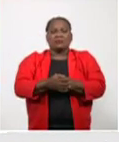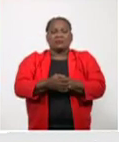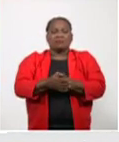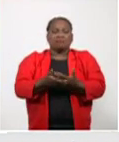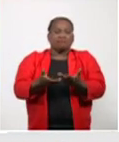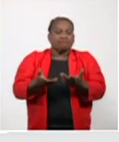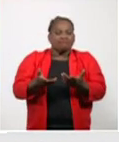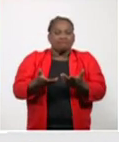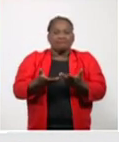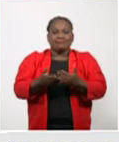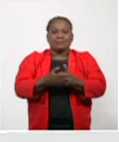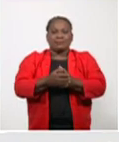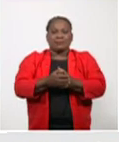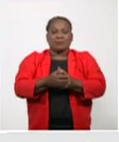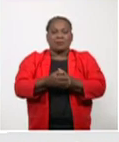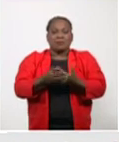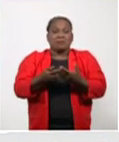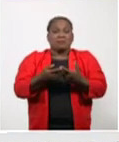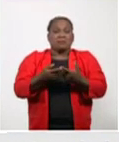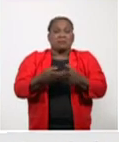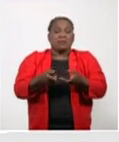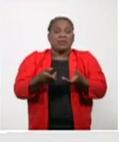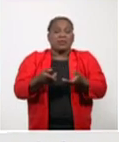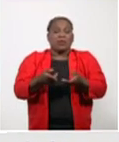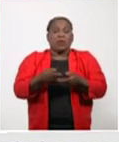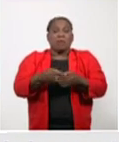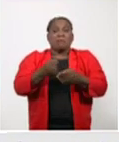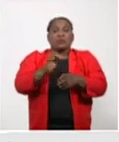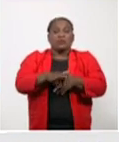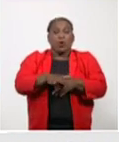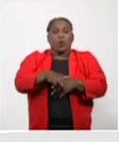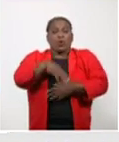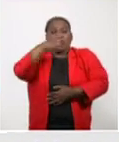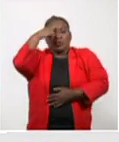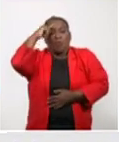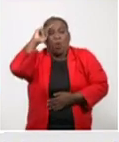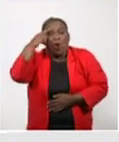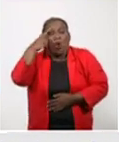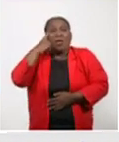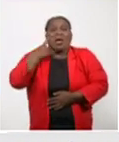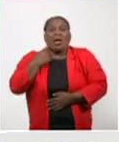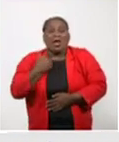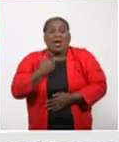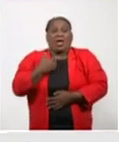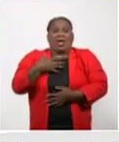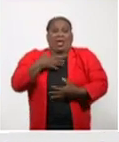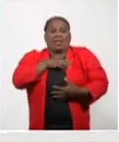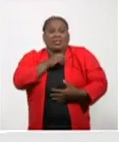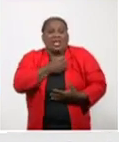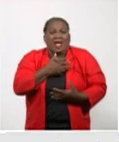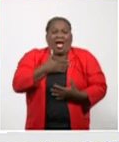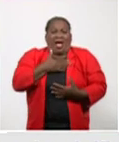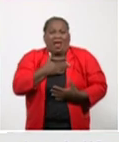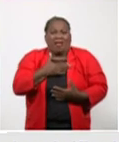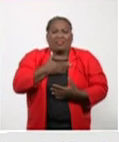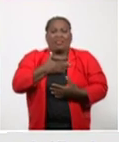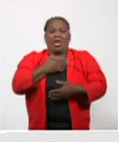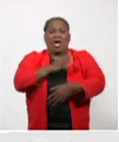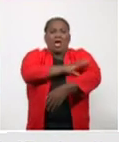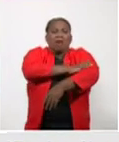cuadro súbito de sudoración, taquicardia, hiperventilación y cifras elevadas de presión